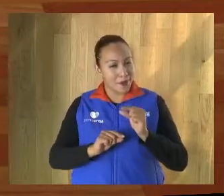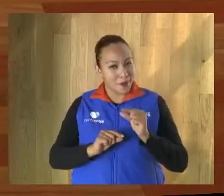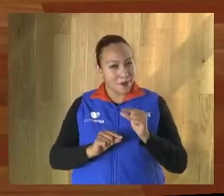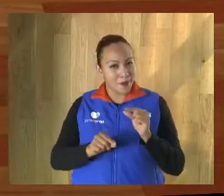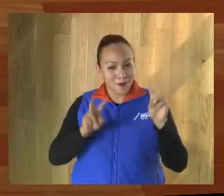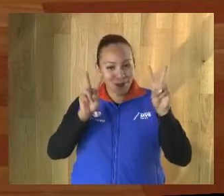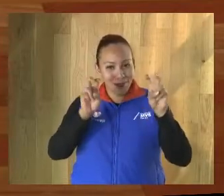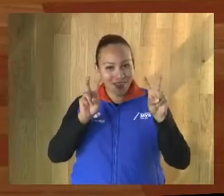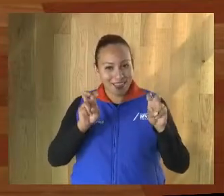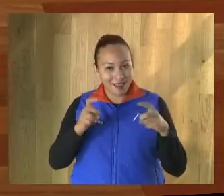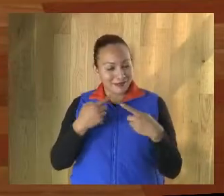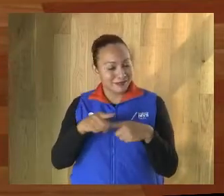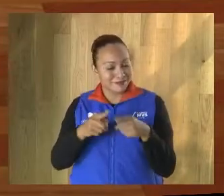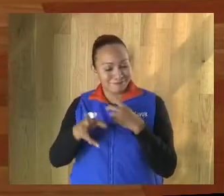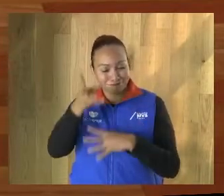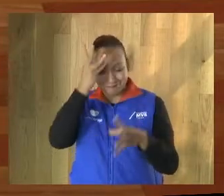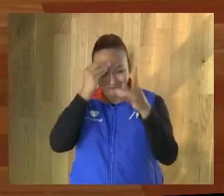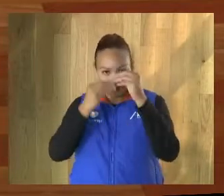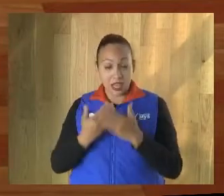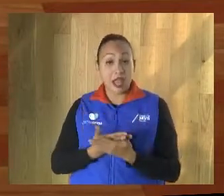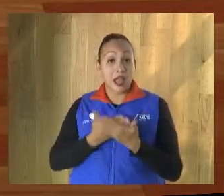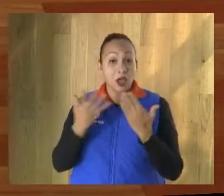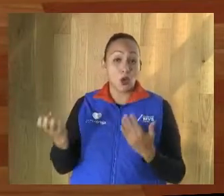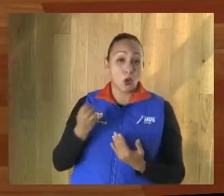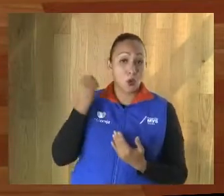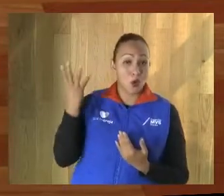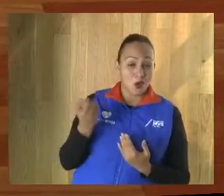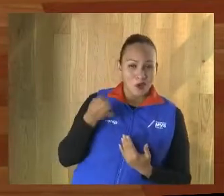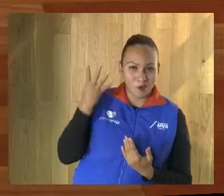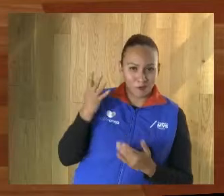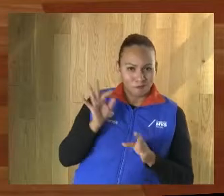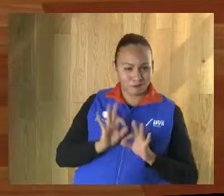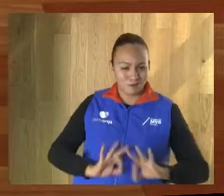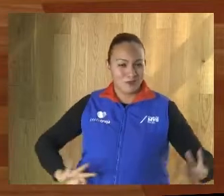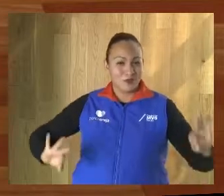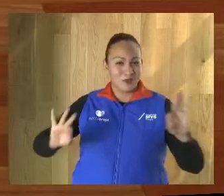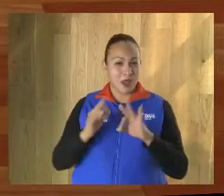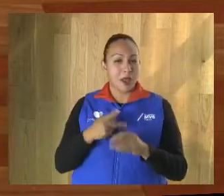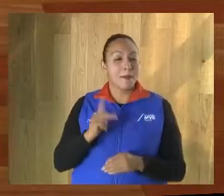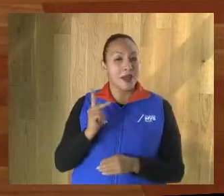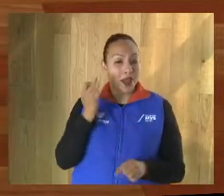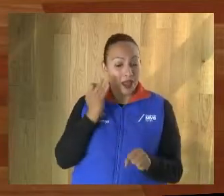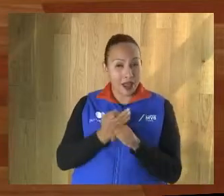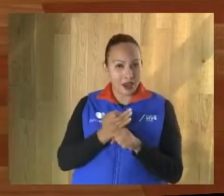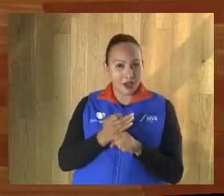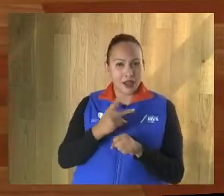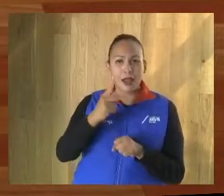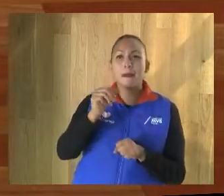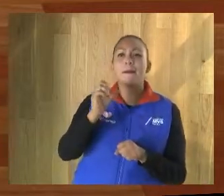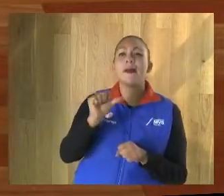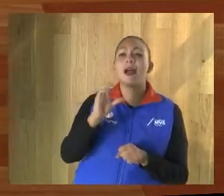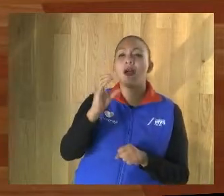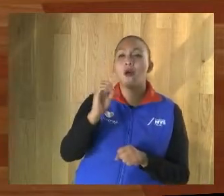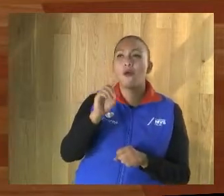las temáticas. Ahora Exacto. vamos a pasar a la conferencia magistral, pero antes Ujú. queremos llamar a Pau, ¿estás por